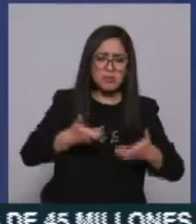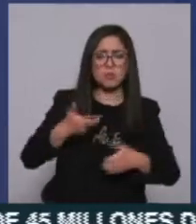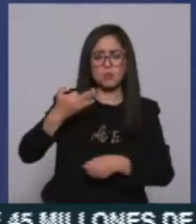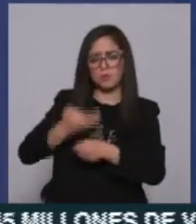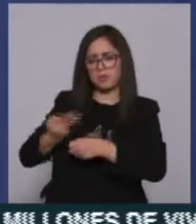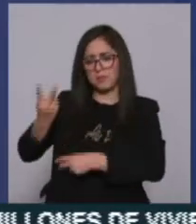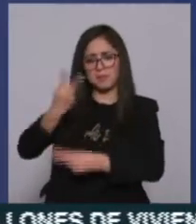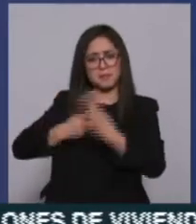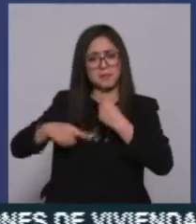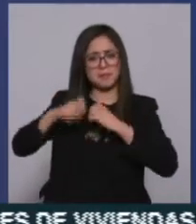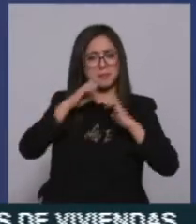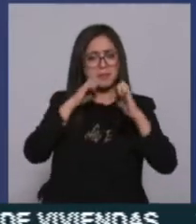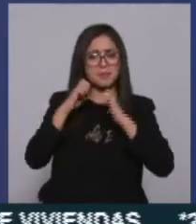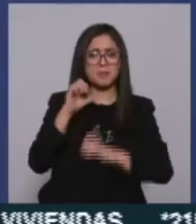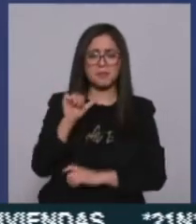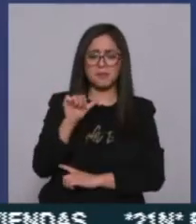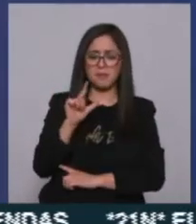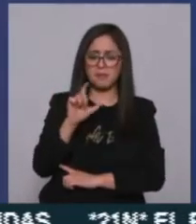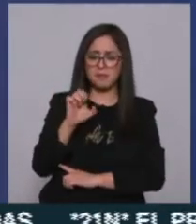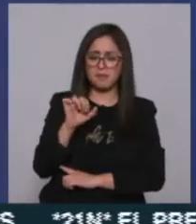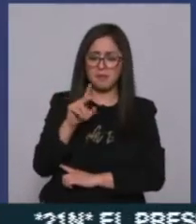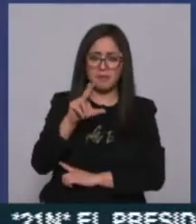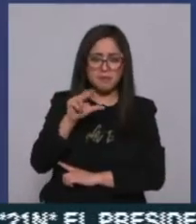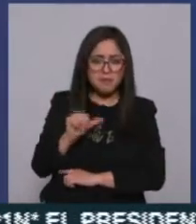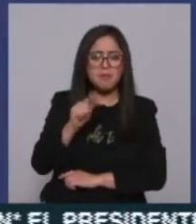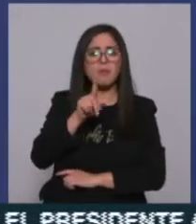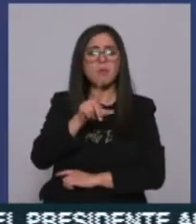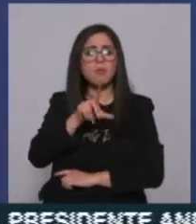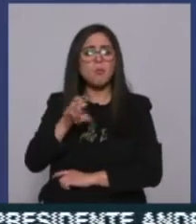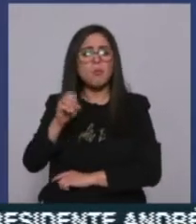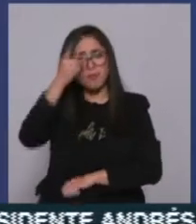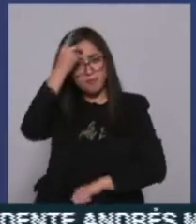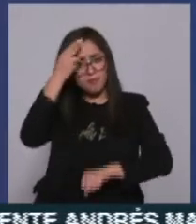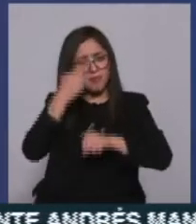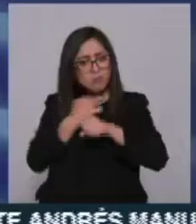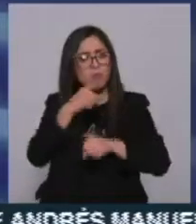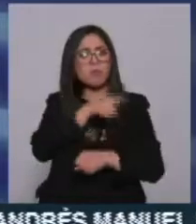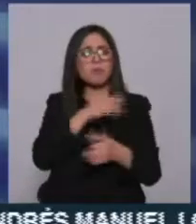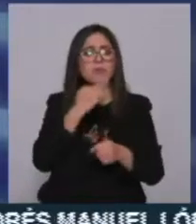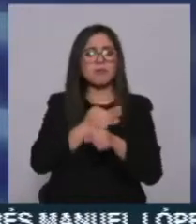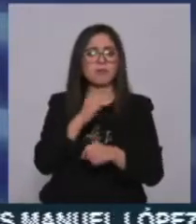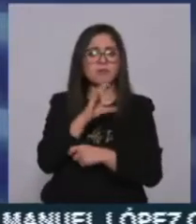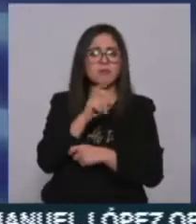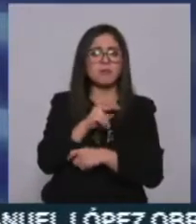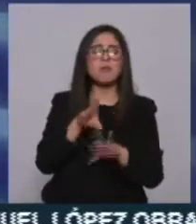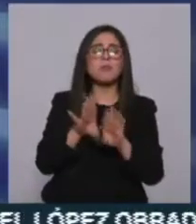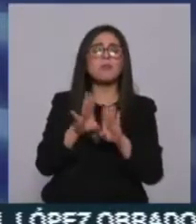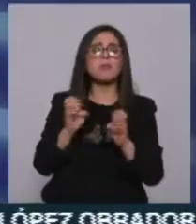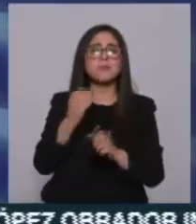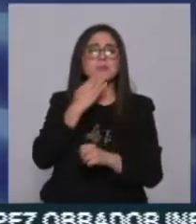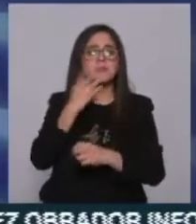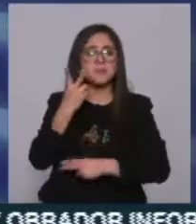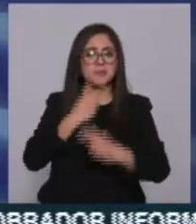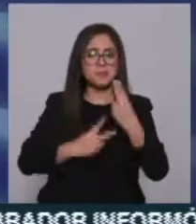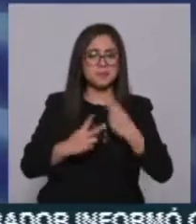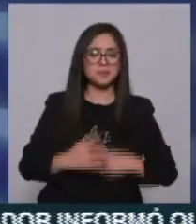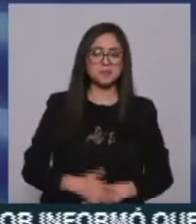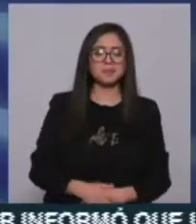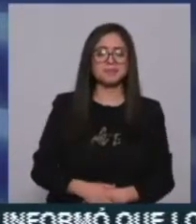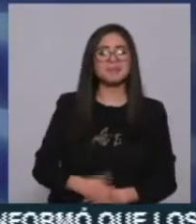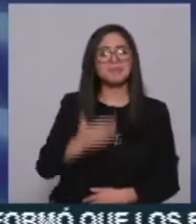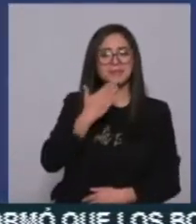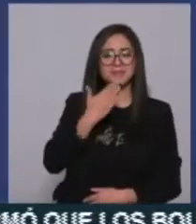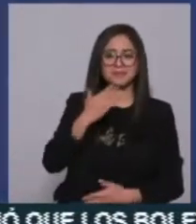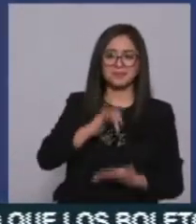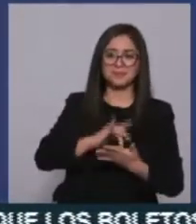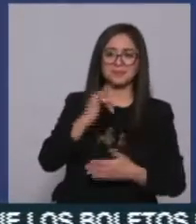Nos acompaña esta noche Alejandra Leal, codirectora de la consultora Céntrico. Alejandra, bienvenida, ¿cómo estás? Hola, ¿qué tal? Muy bien, gracias por la invitación. Pues